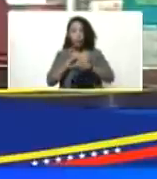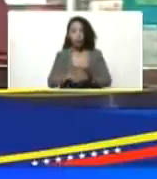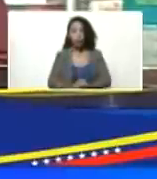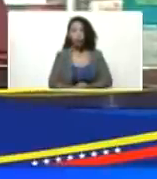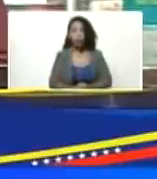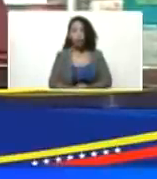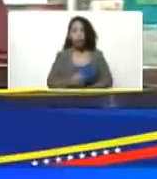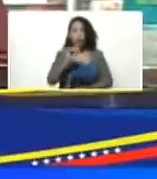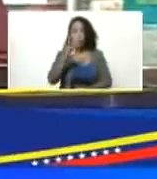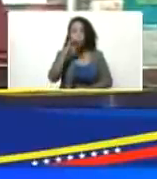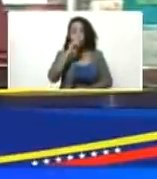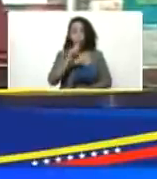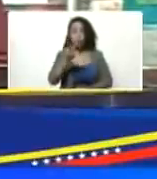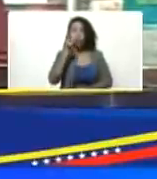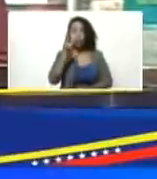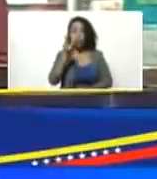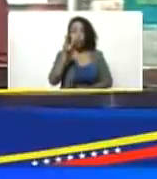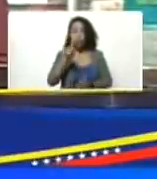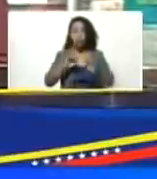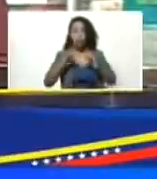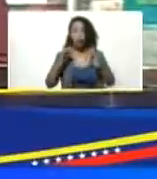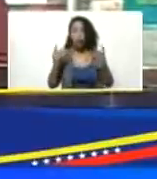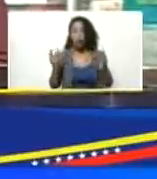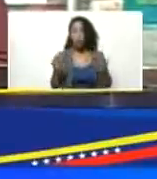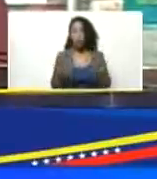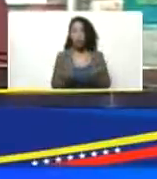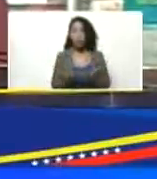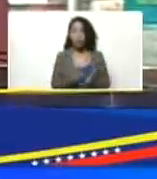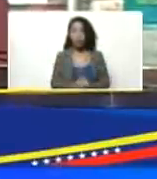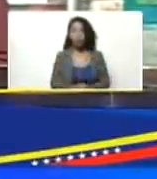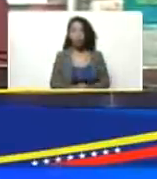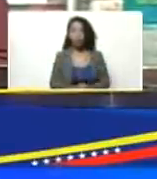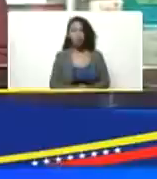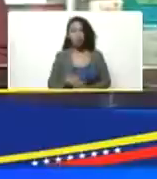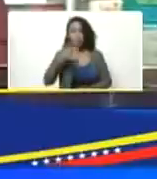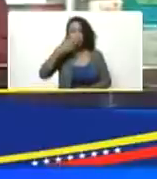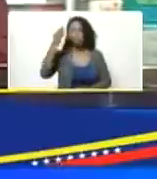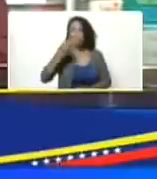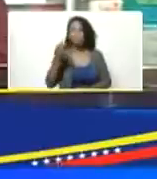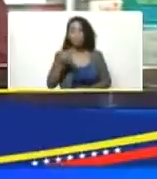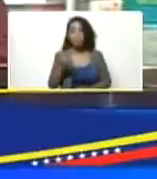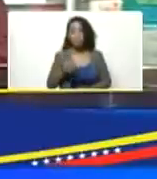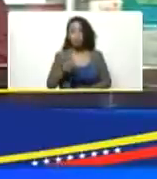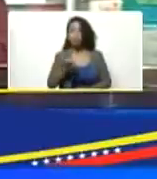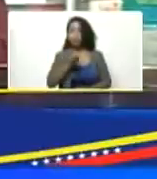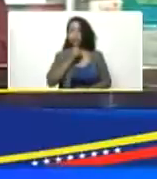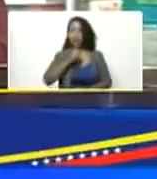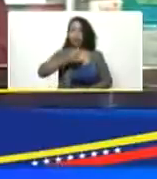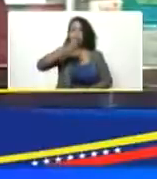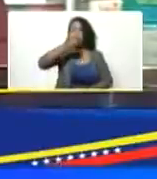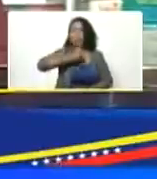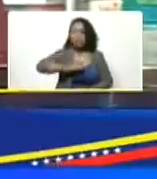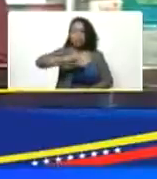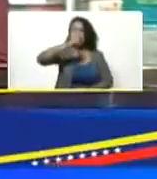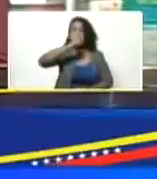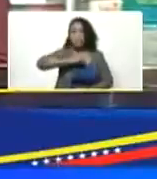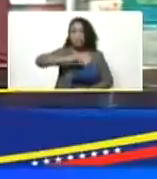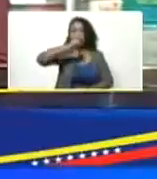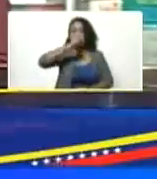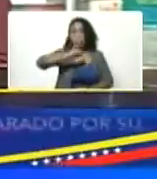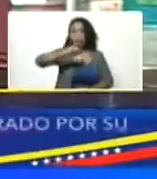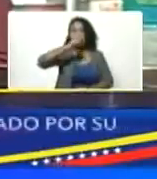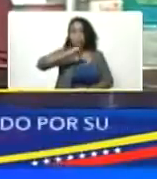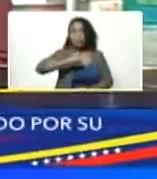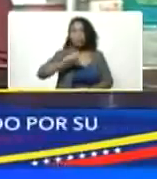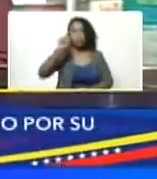de los 4 años le tocó 2 de pandemia. De verdad, es difícil aguantar ese ritmo